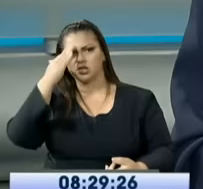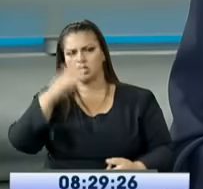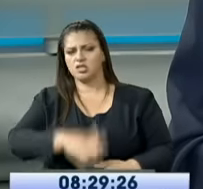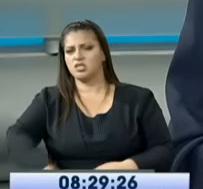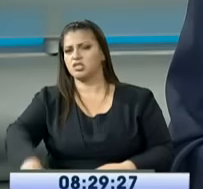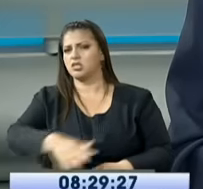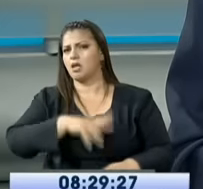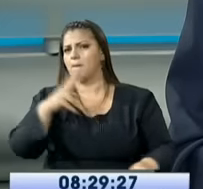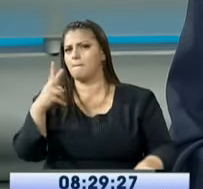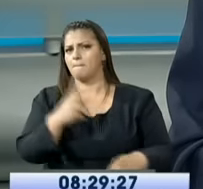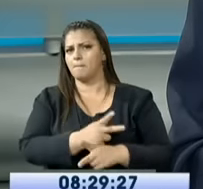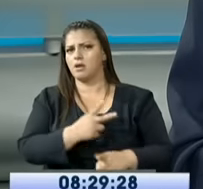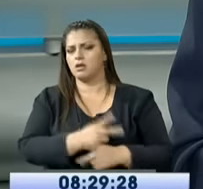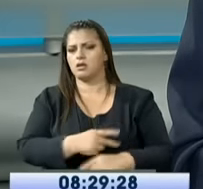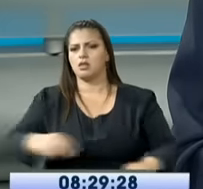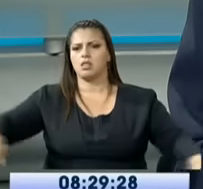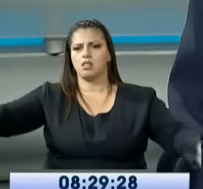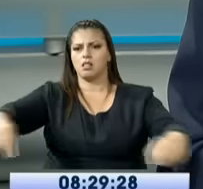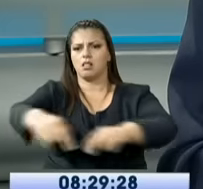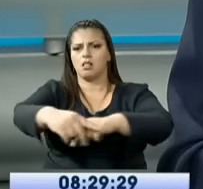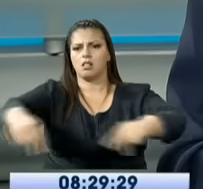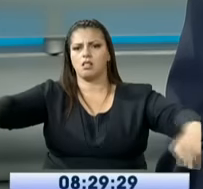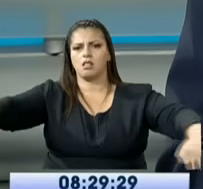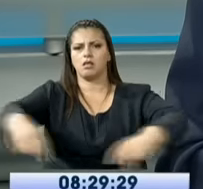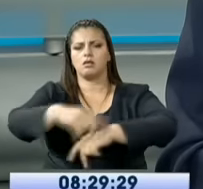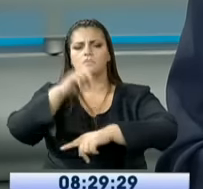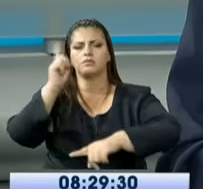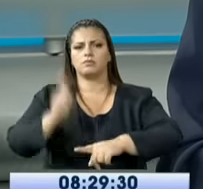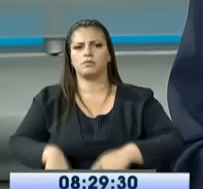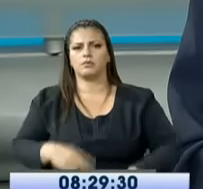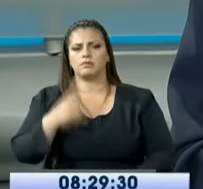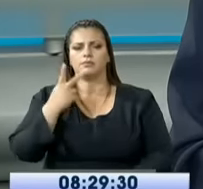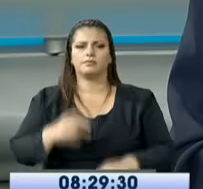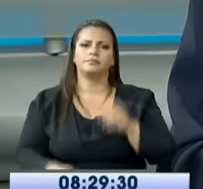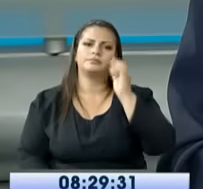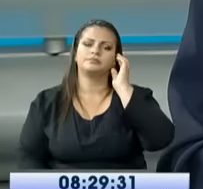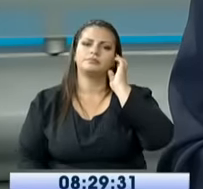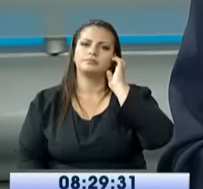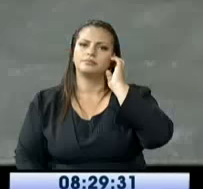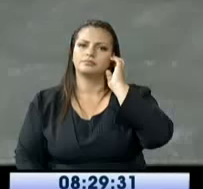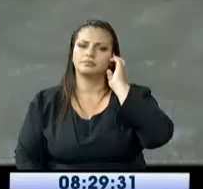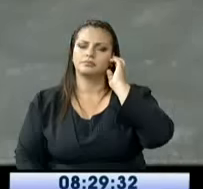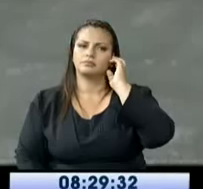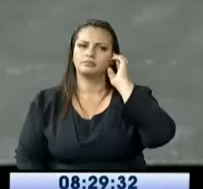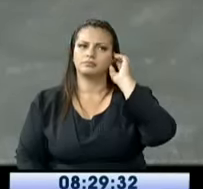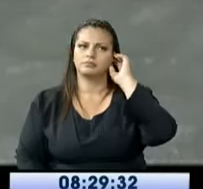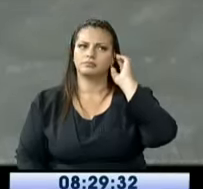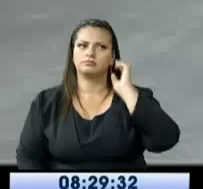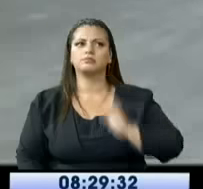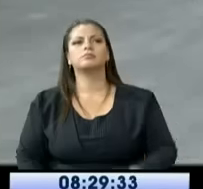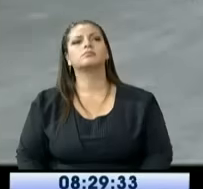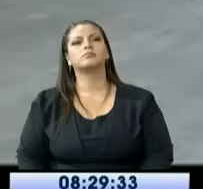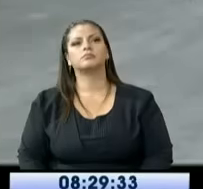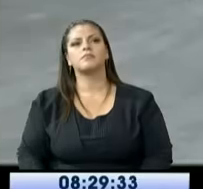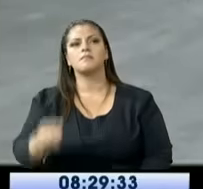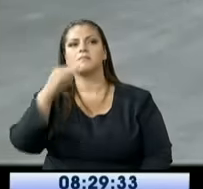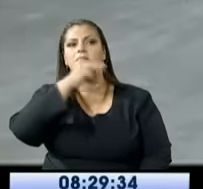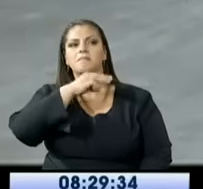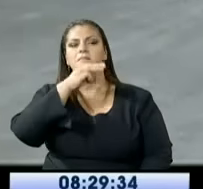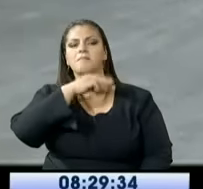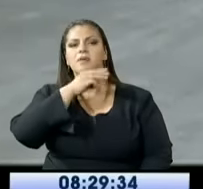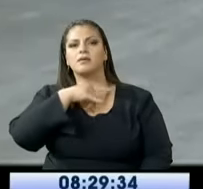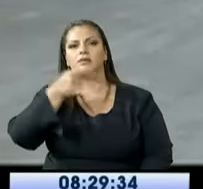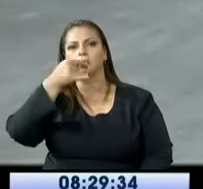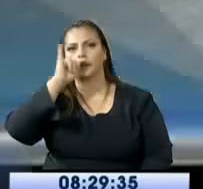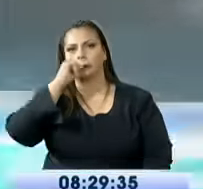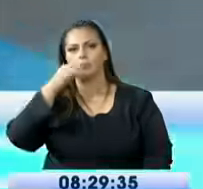inseguridad para poder cruzar esa vía. La calle de Manta, donde murió Jacinto de